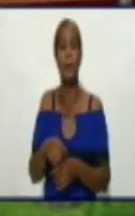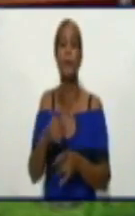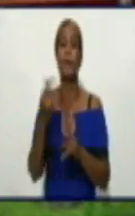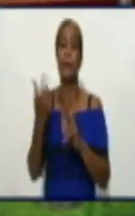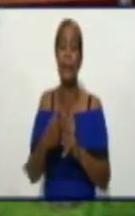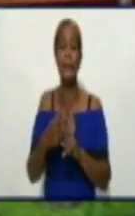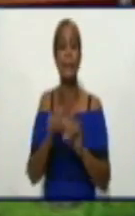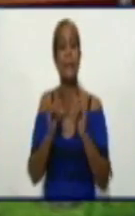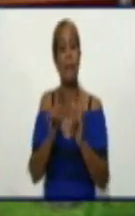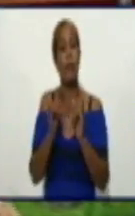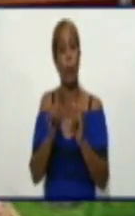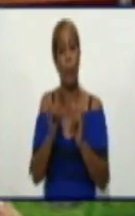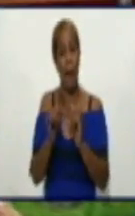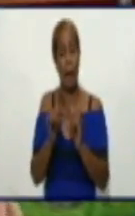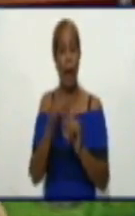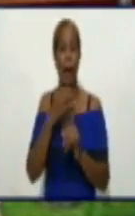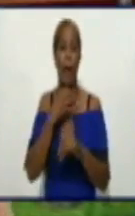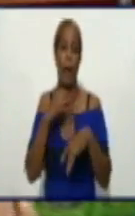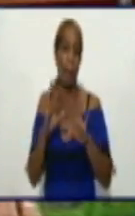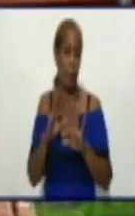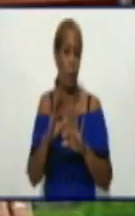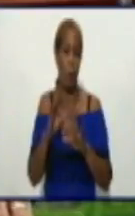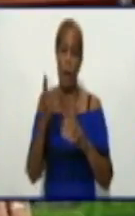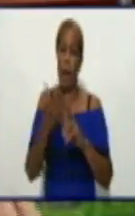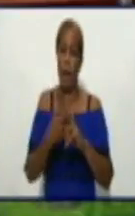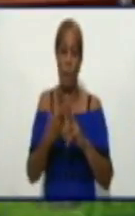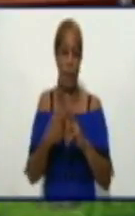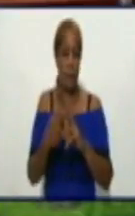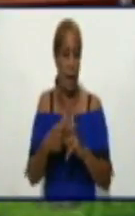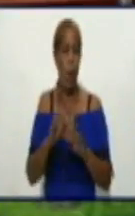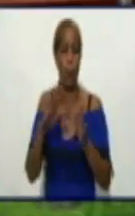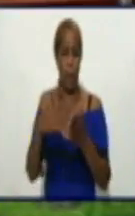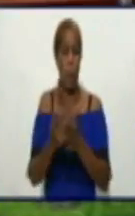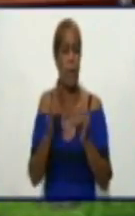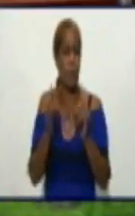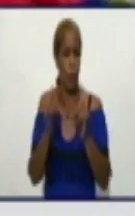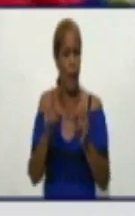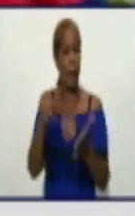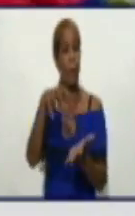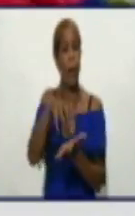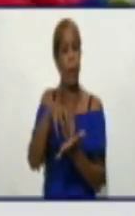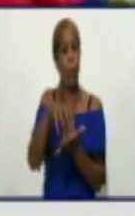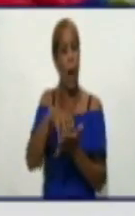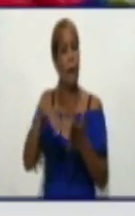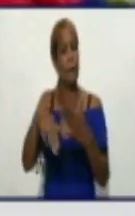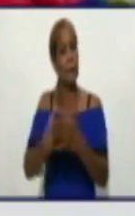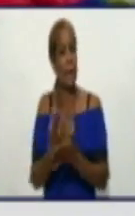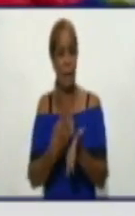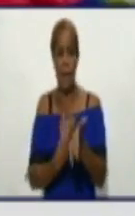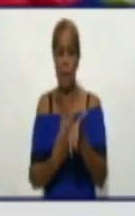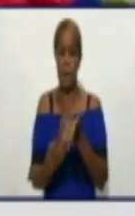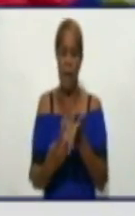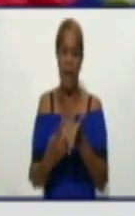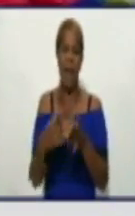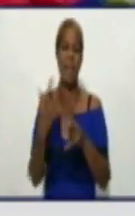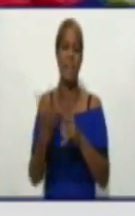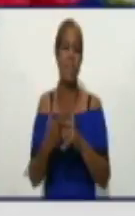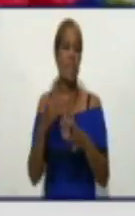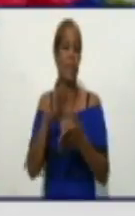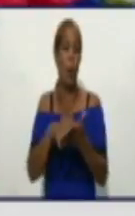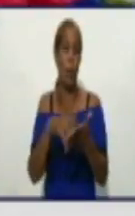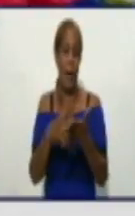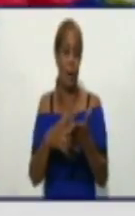del territorio. En Bayamo la revisión técnica se va a hacer en X lugar. Exactamente. Así va a ser. ¿Qué día de la semana y en qué horario? Ahora, ¿qué deben presentar estas personas